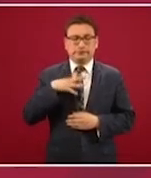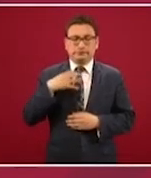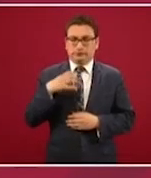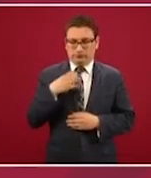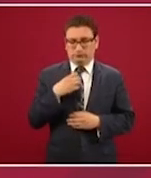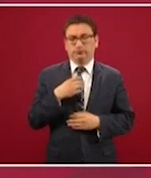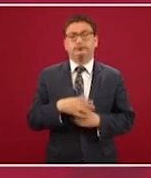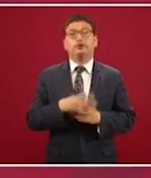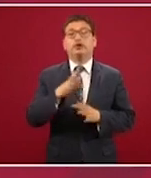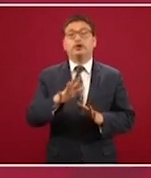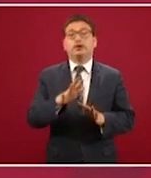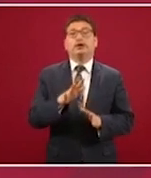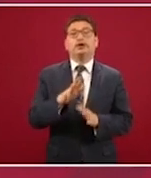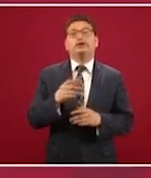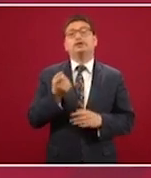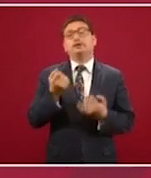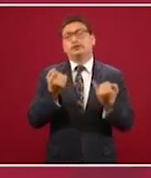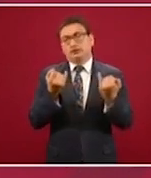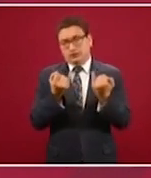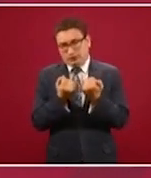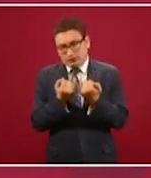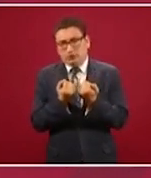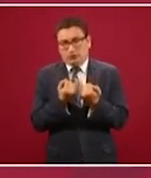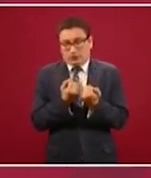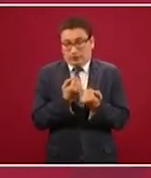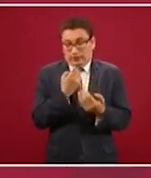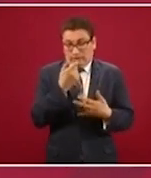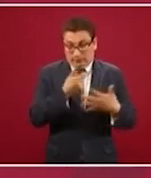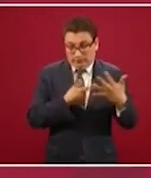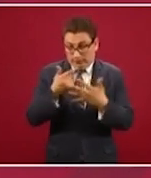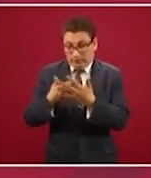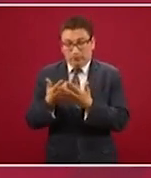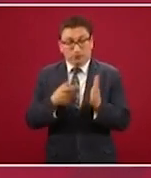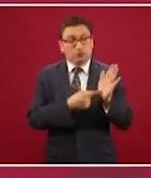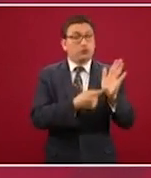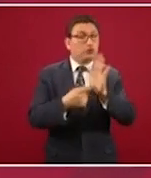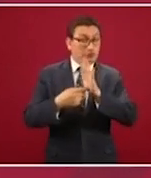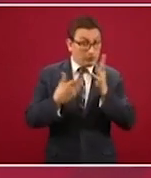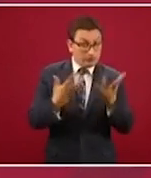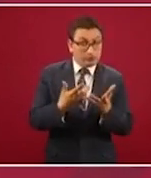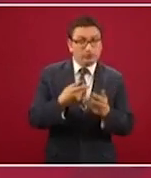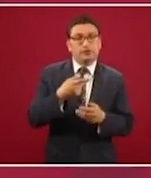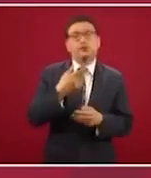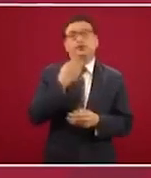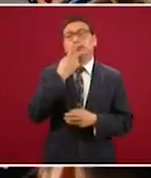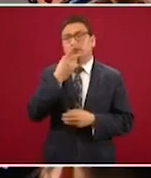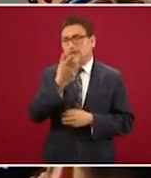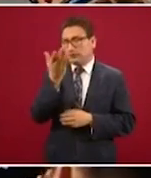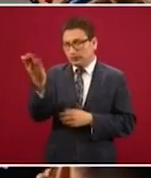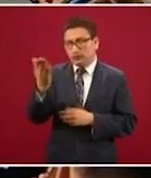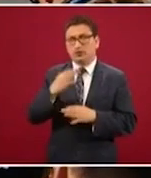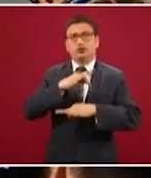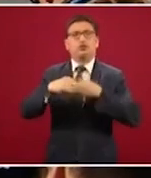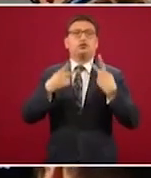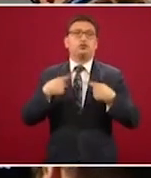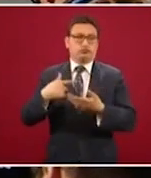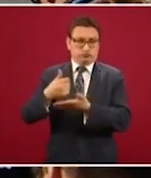Y en esto, como en todo, pedirle a la gente que nos ayude.